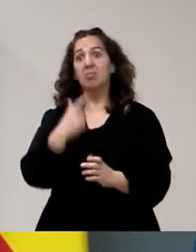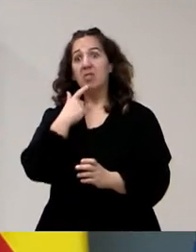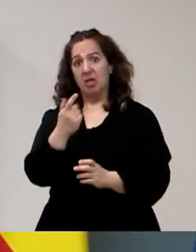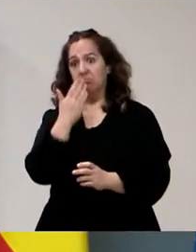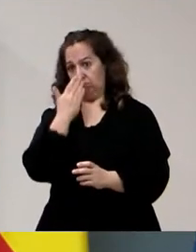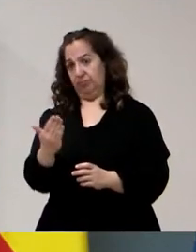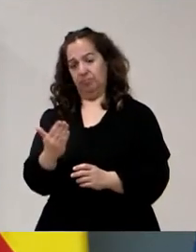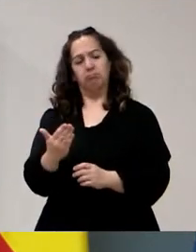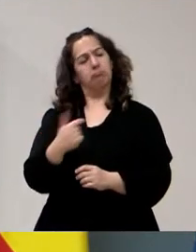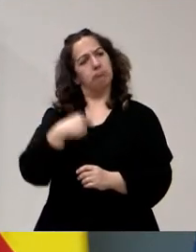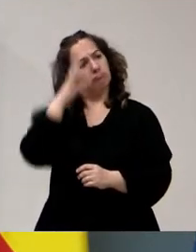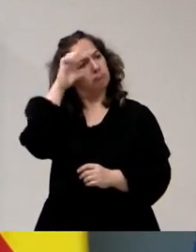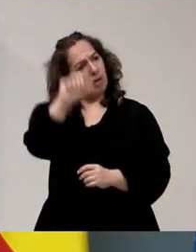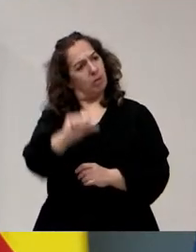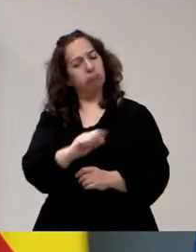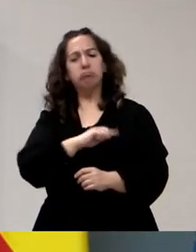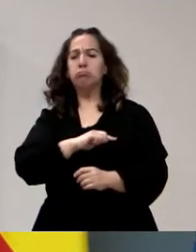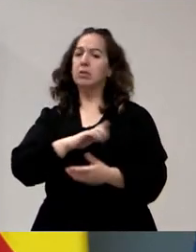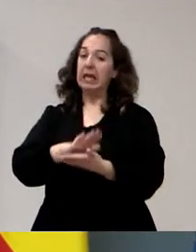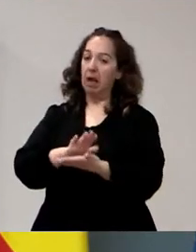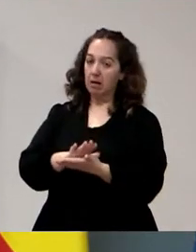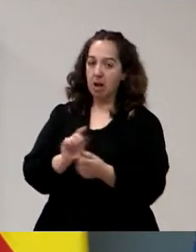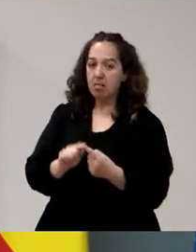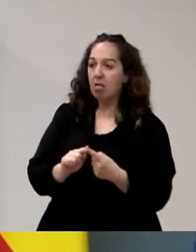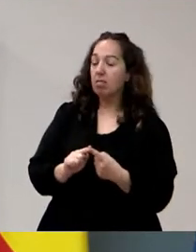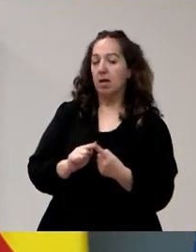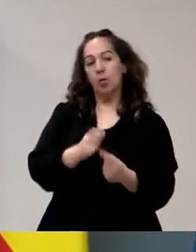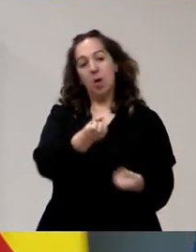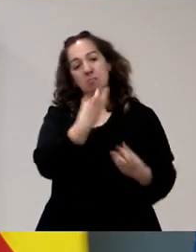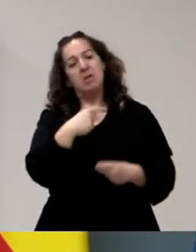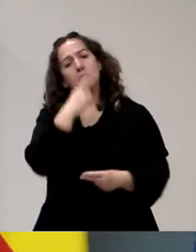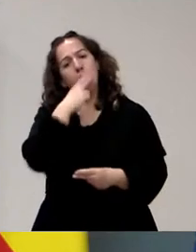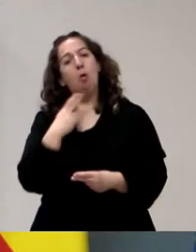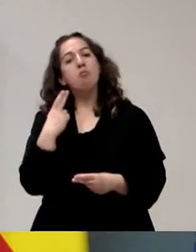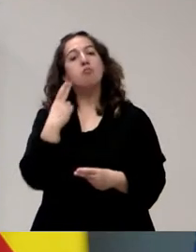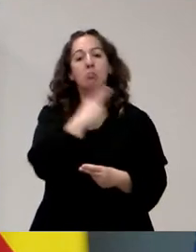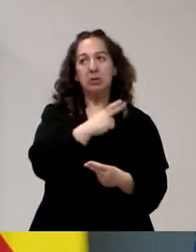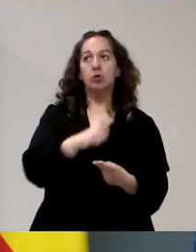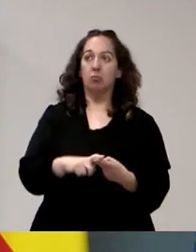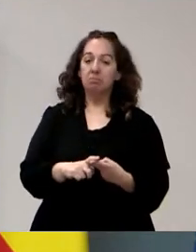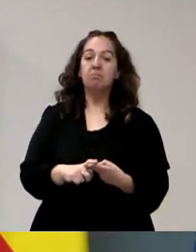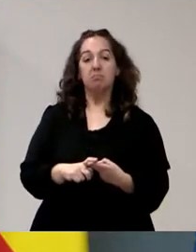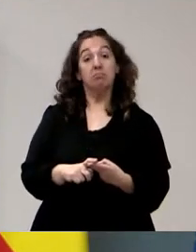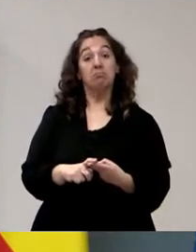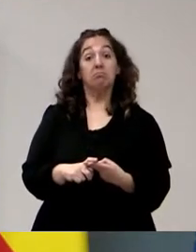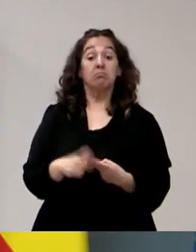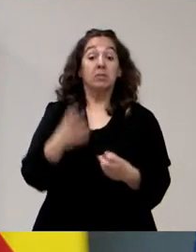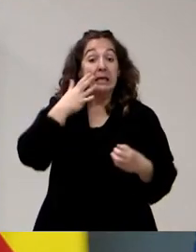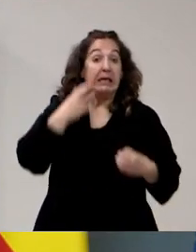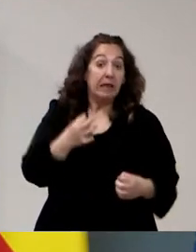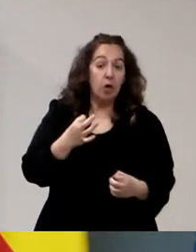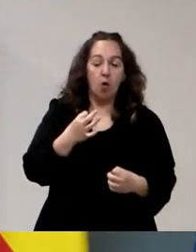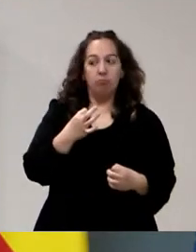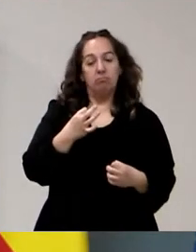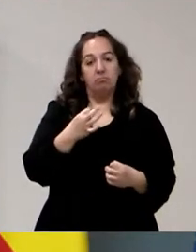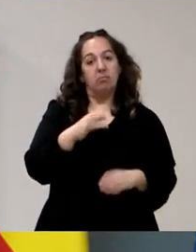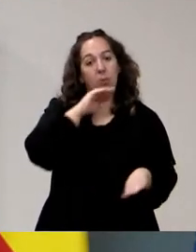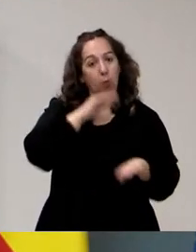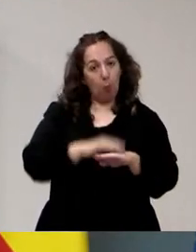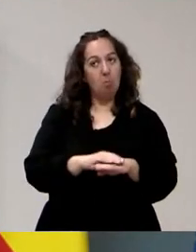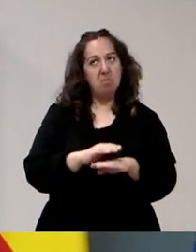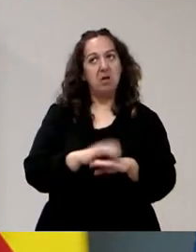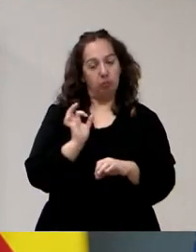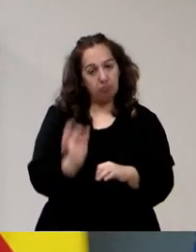que me llevo la tranquilidad me llevo el compromiso y e también Creo que el cumplimiento